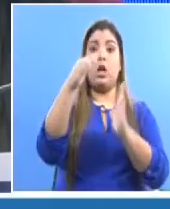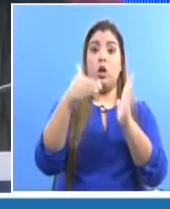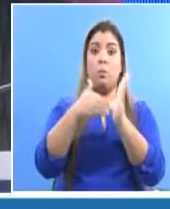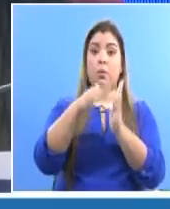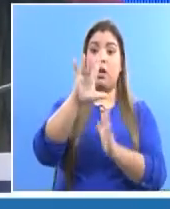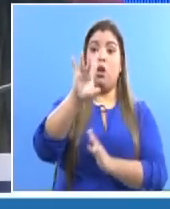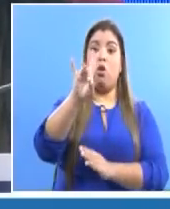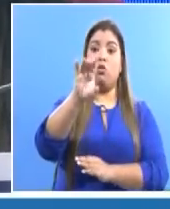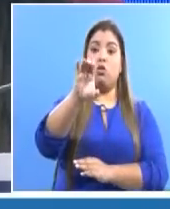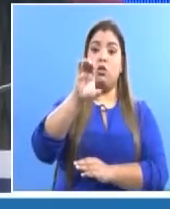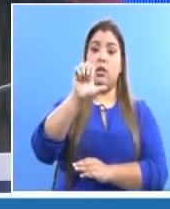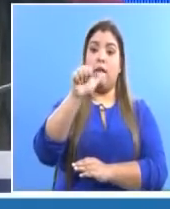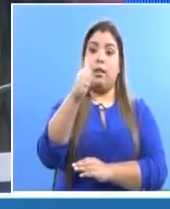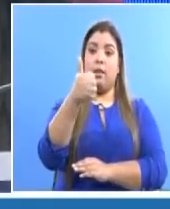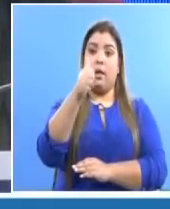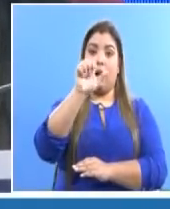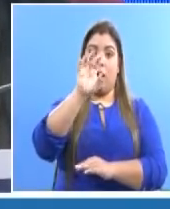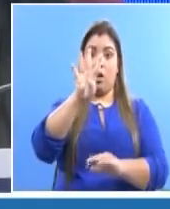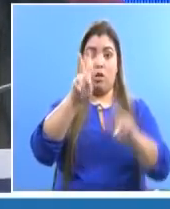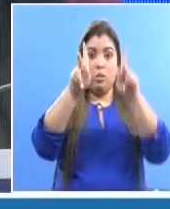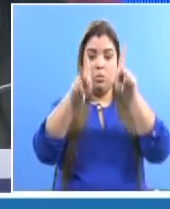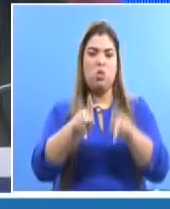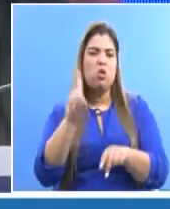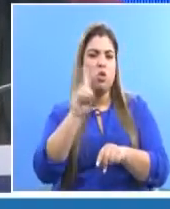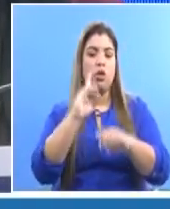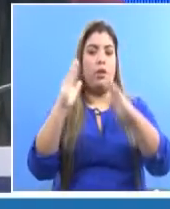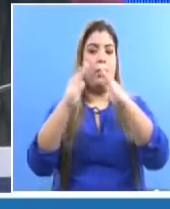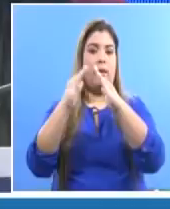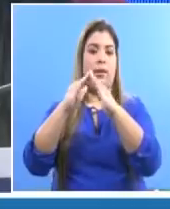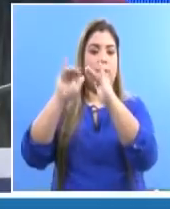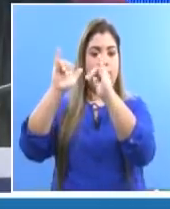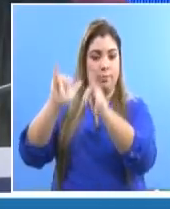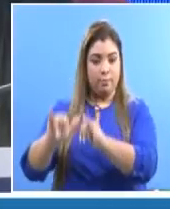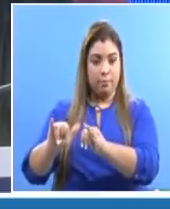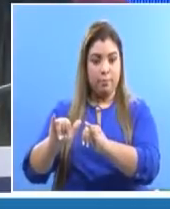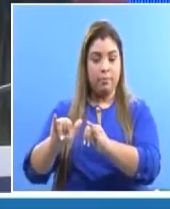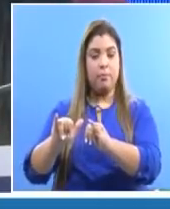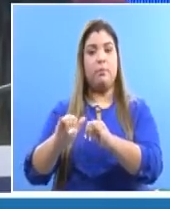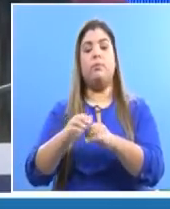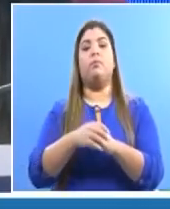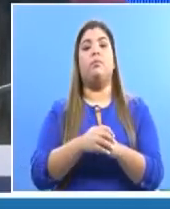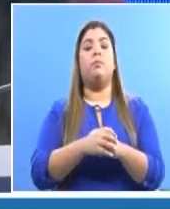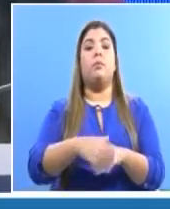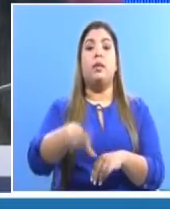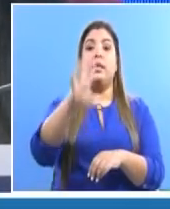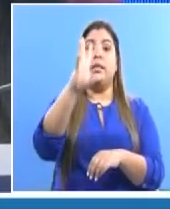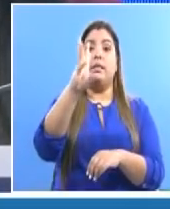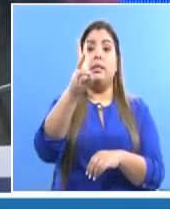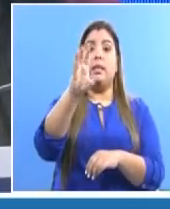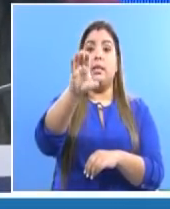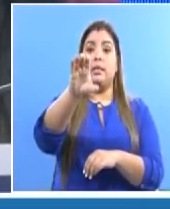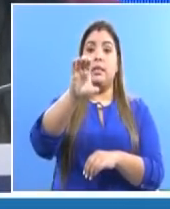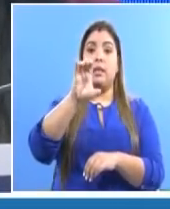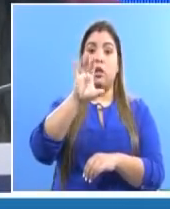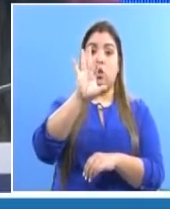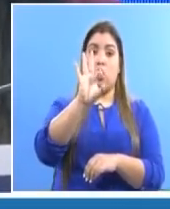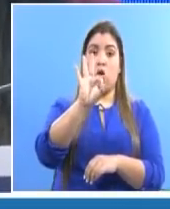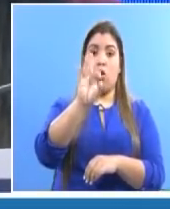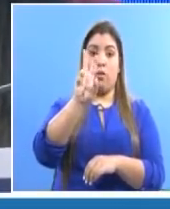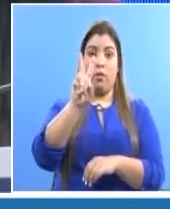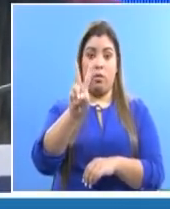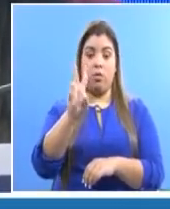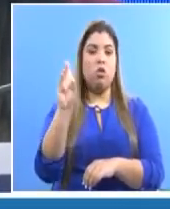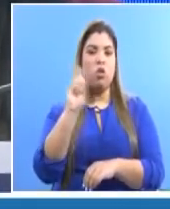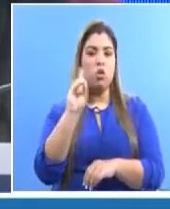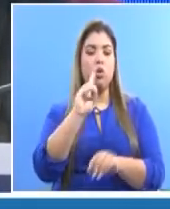5.814 personas en aislamiento domiciliario, de los cuales 692 se encuentran